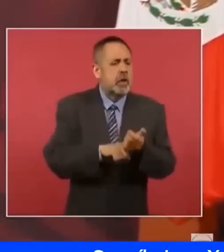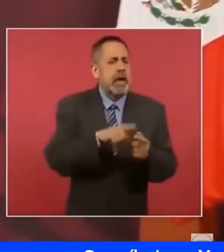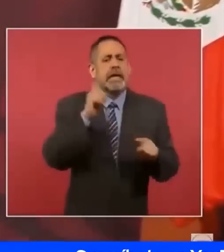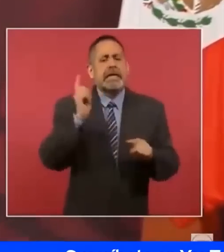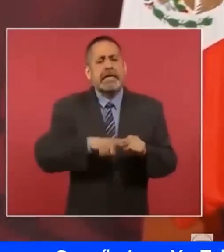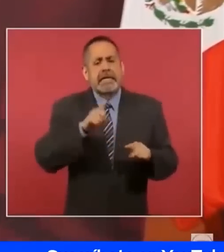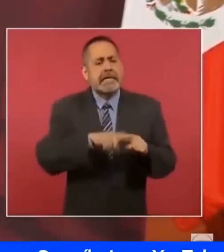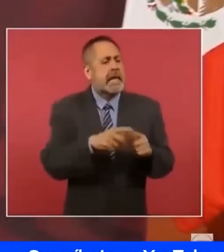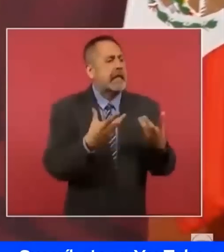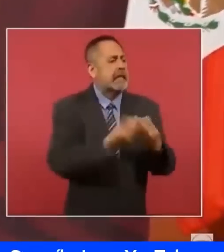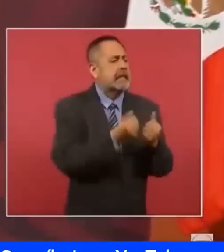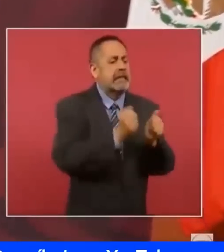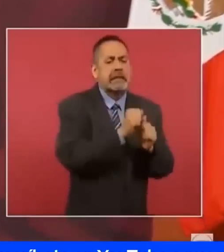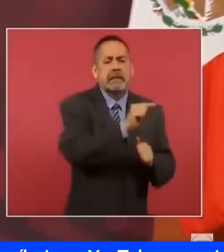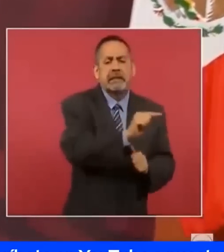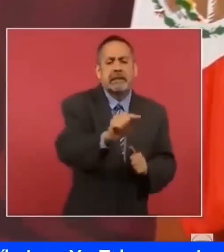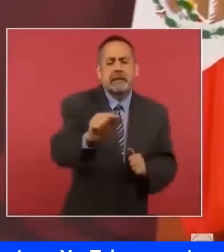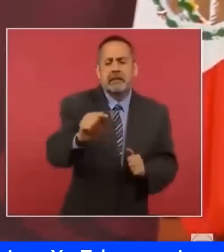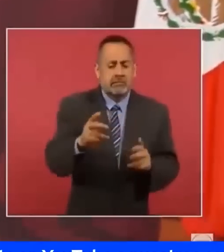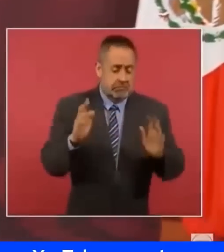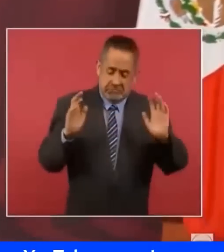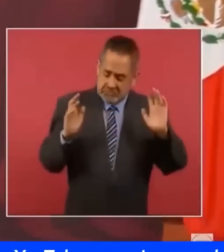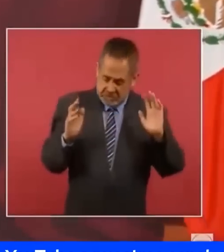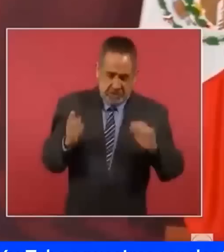y pedir